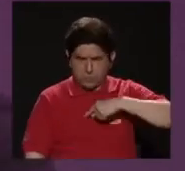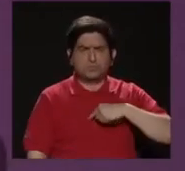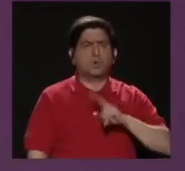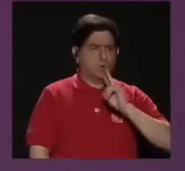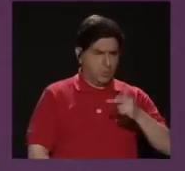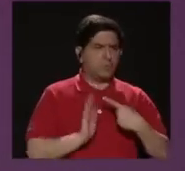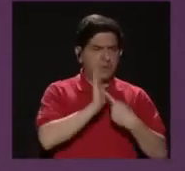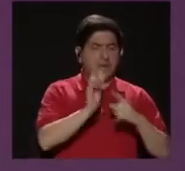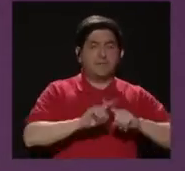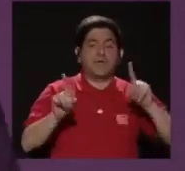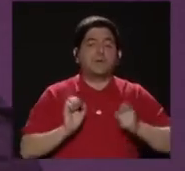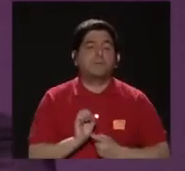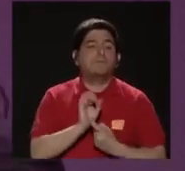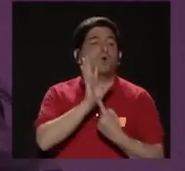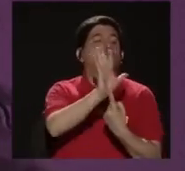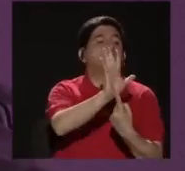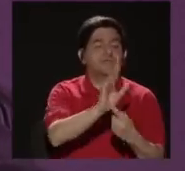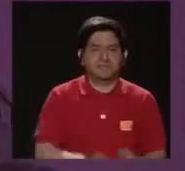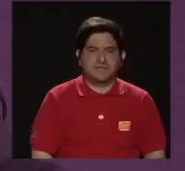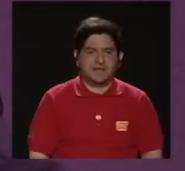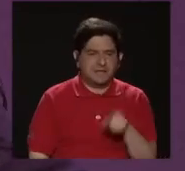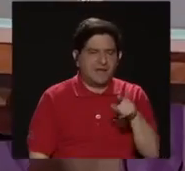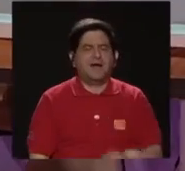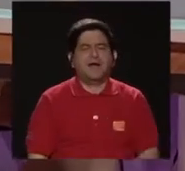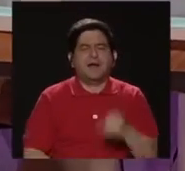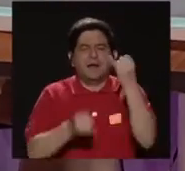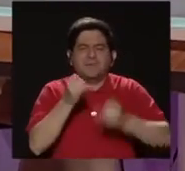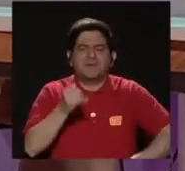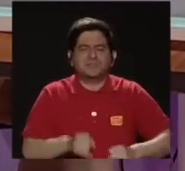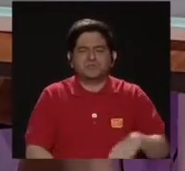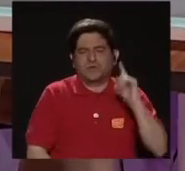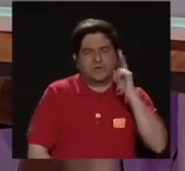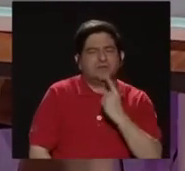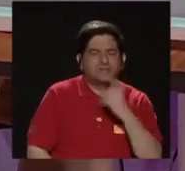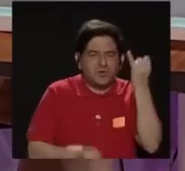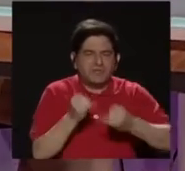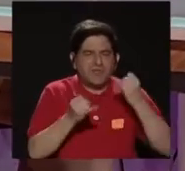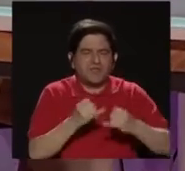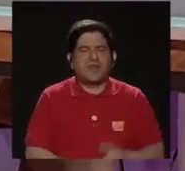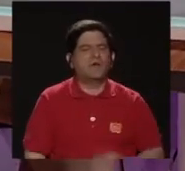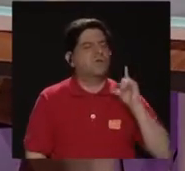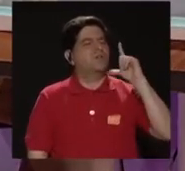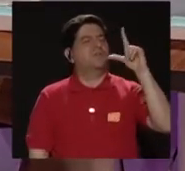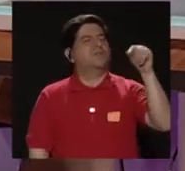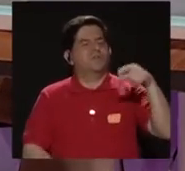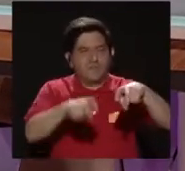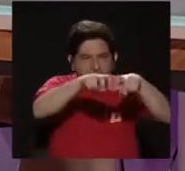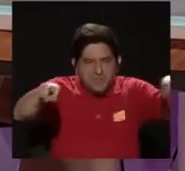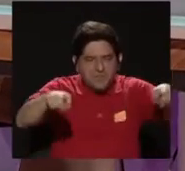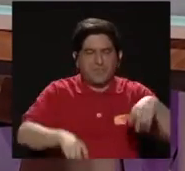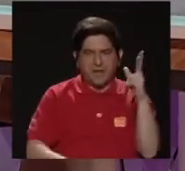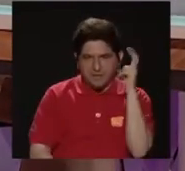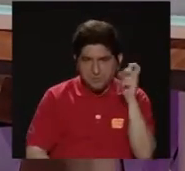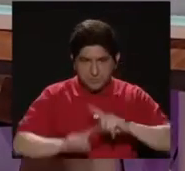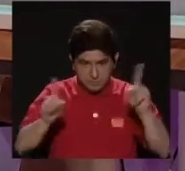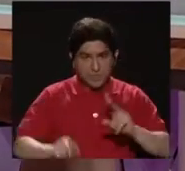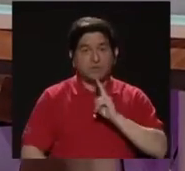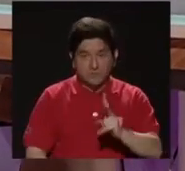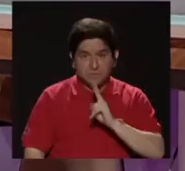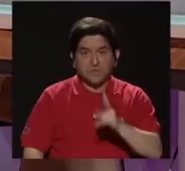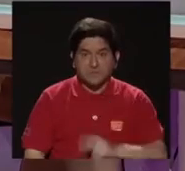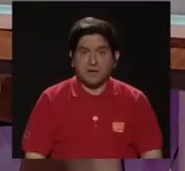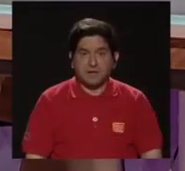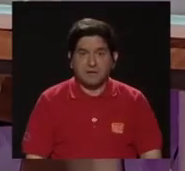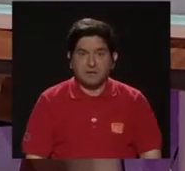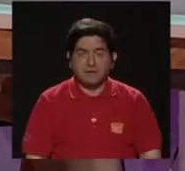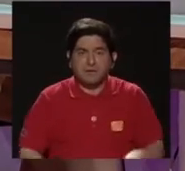pero proyectada, para que la viejita sorda de la última fila nos escuche, ¿verdad? Claro. Entonces, pero es una verdad que se